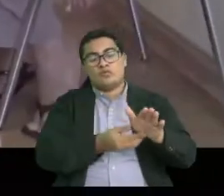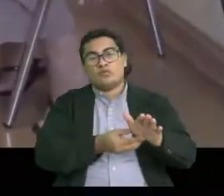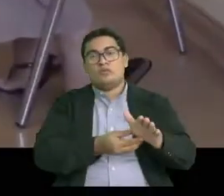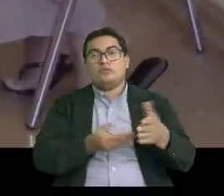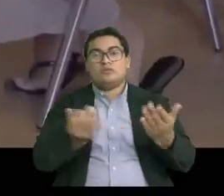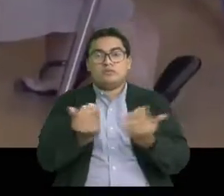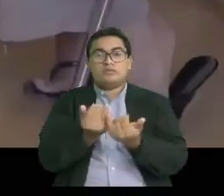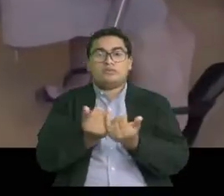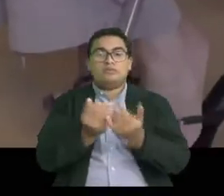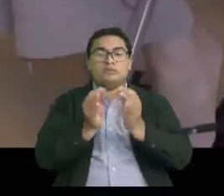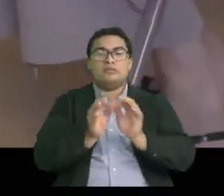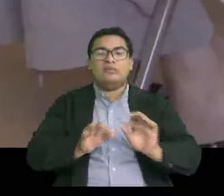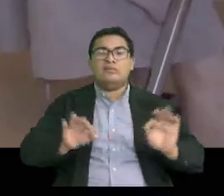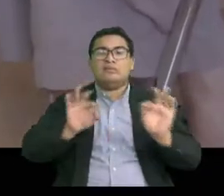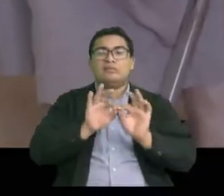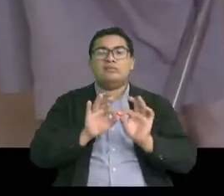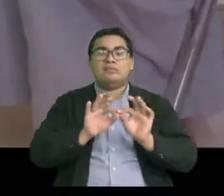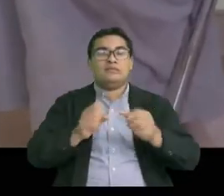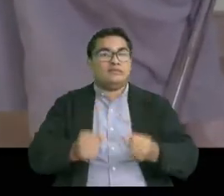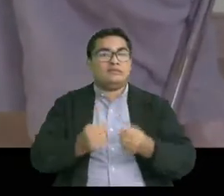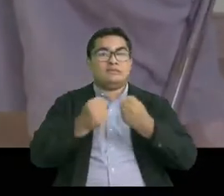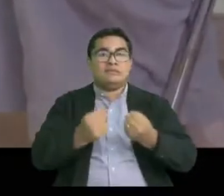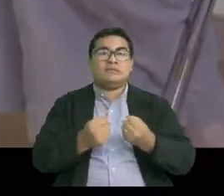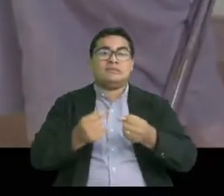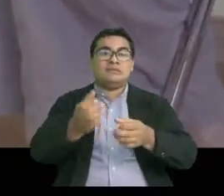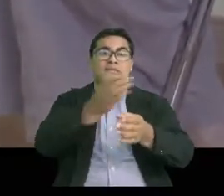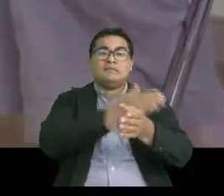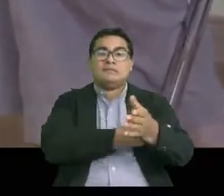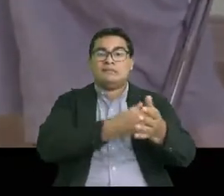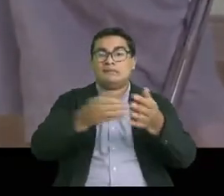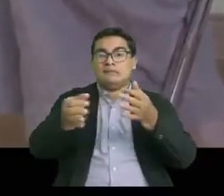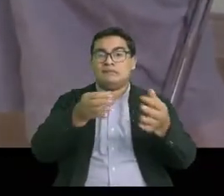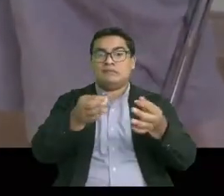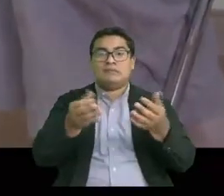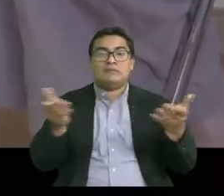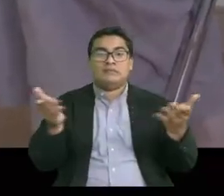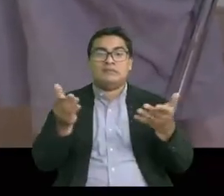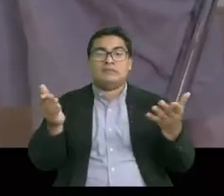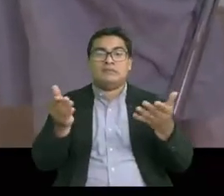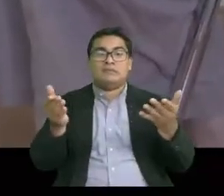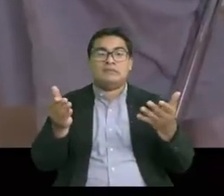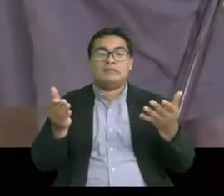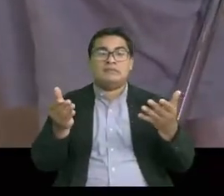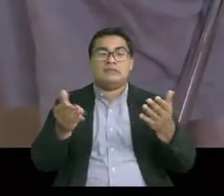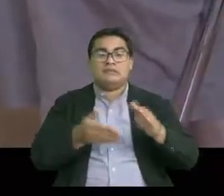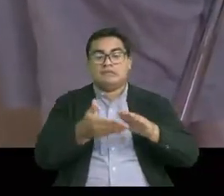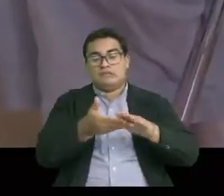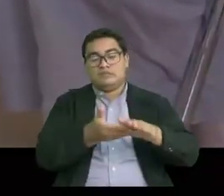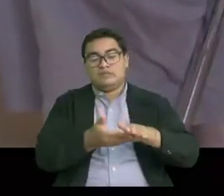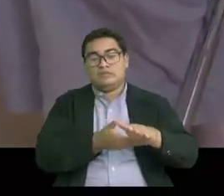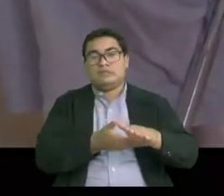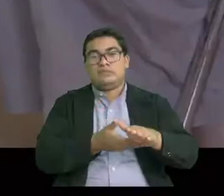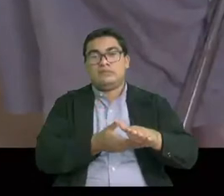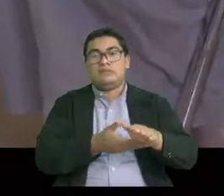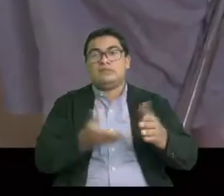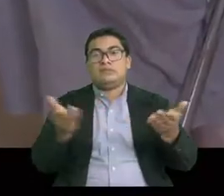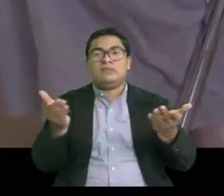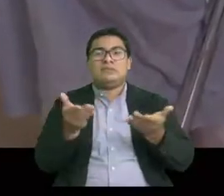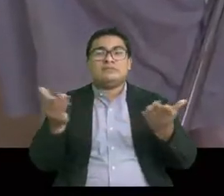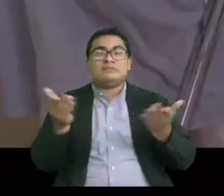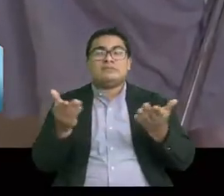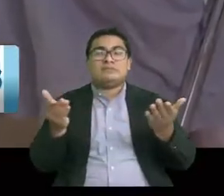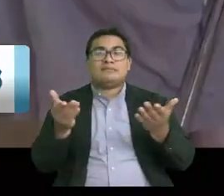para fortalecer el músculo. Ya, como te decía al inicio, parte de la fisiopatología del pie plano está